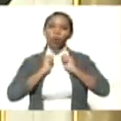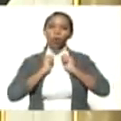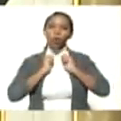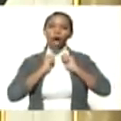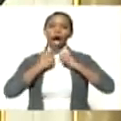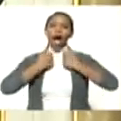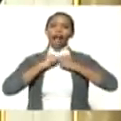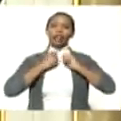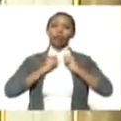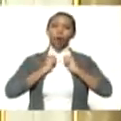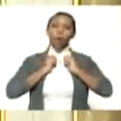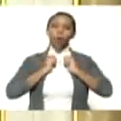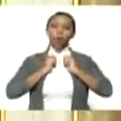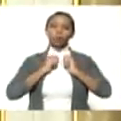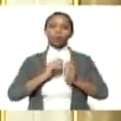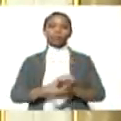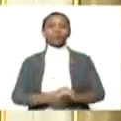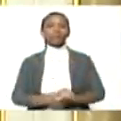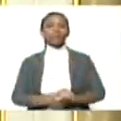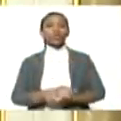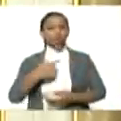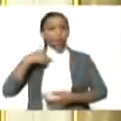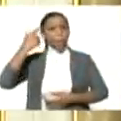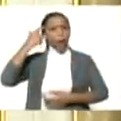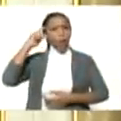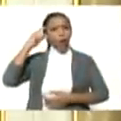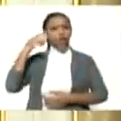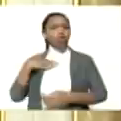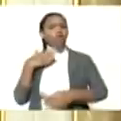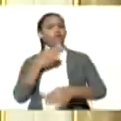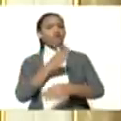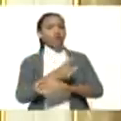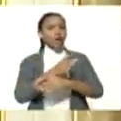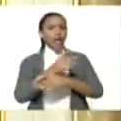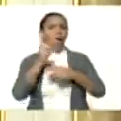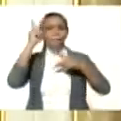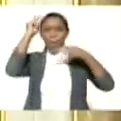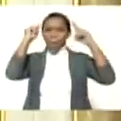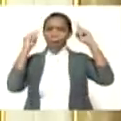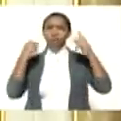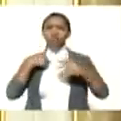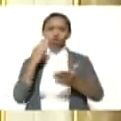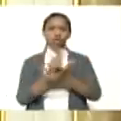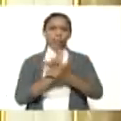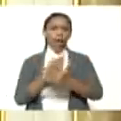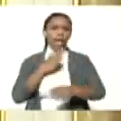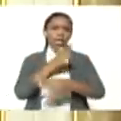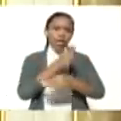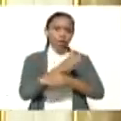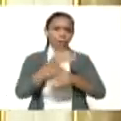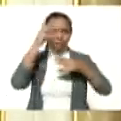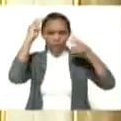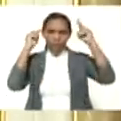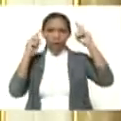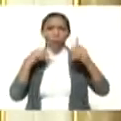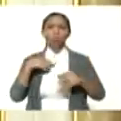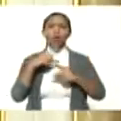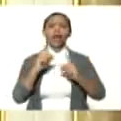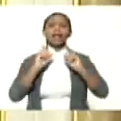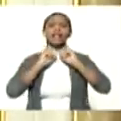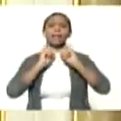Aristóbulo. Yo recuerdo que me fui a afeitar a un lugar donde siempre me afeitaba, por allá por el